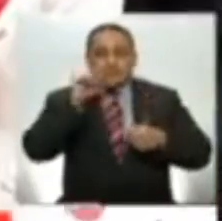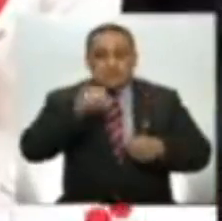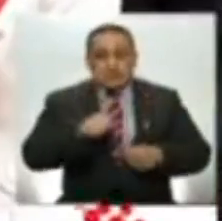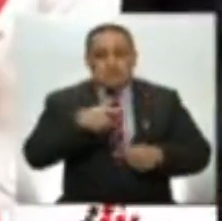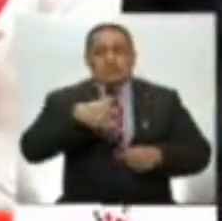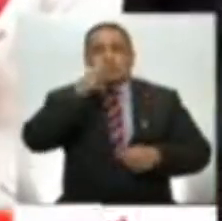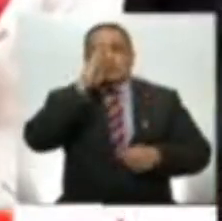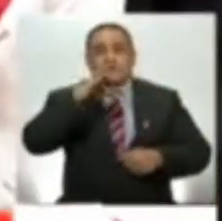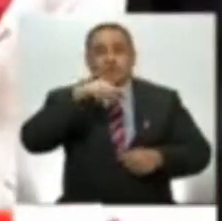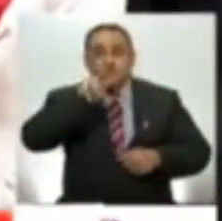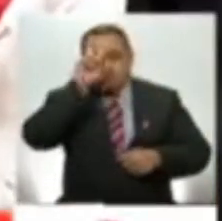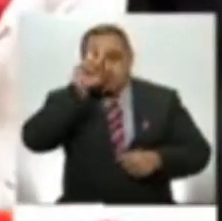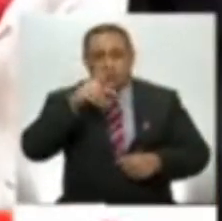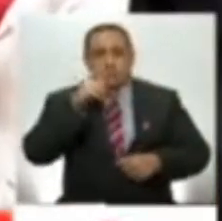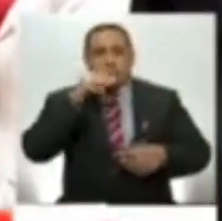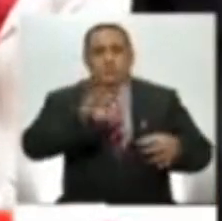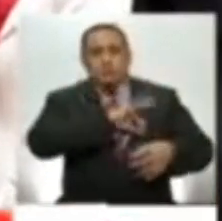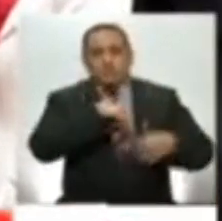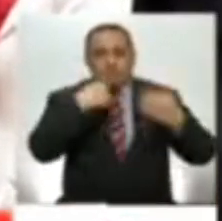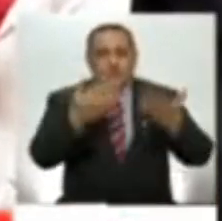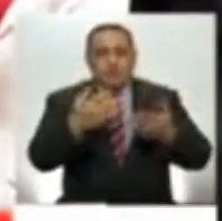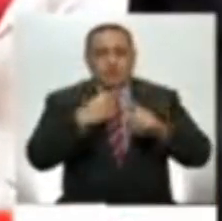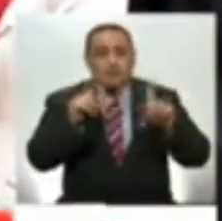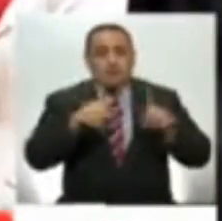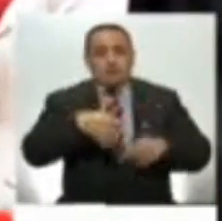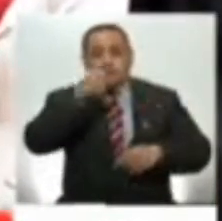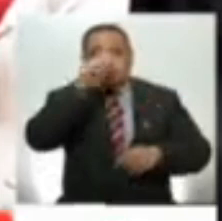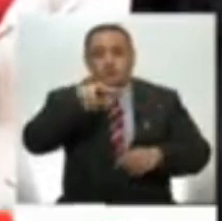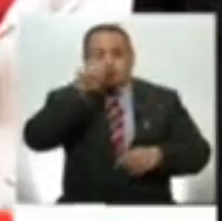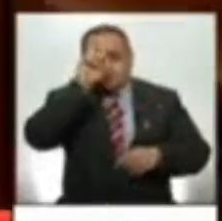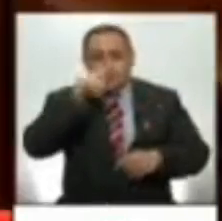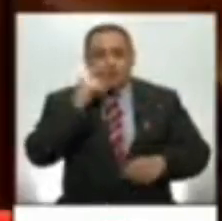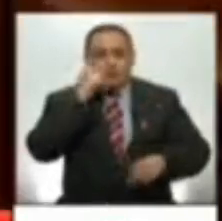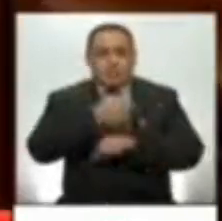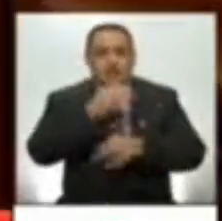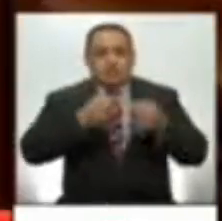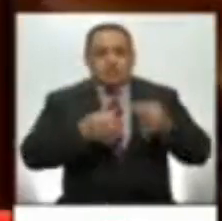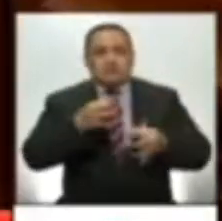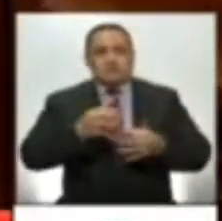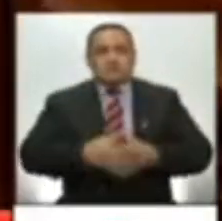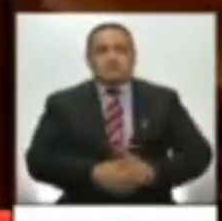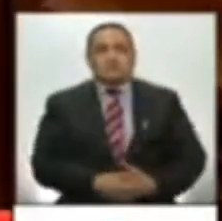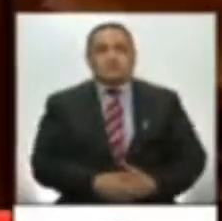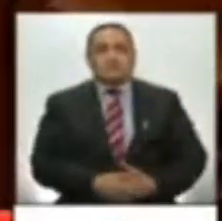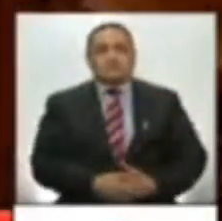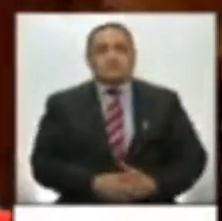que la patria lo premie, si no, que la nación se lo demande.